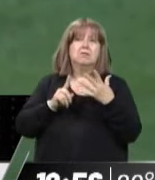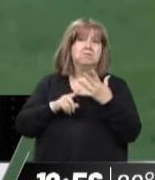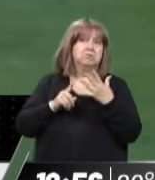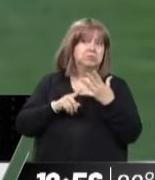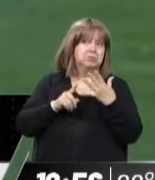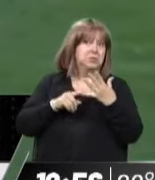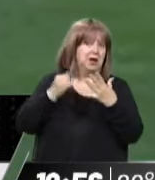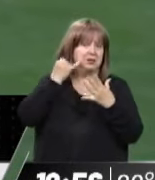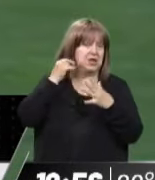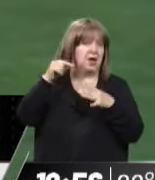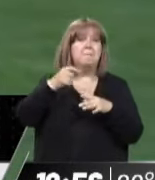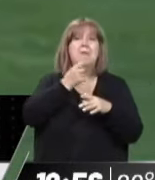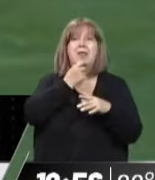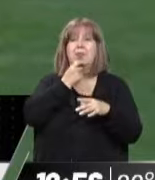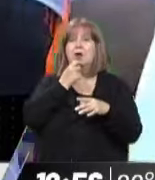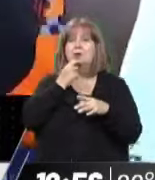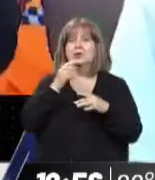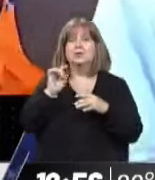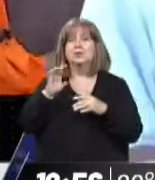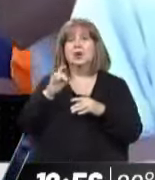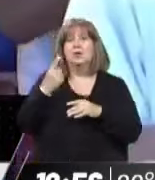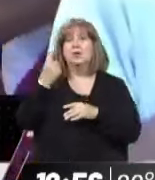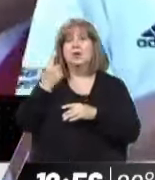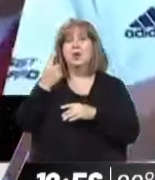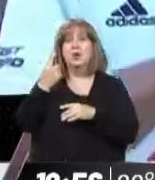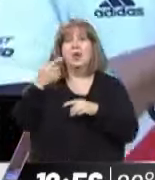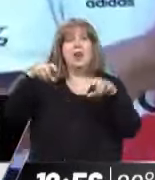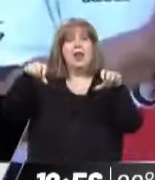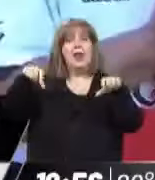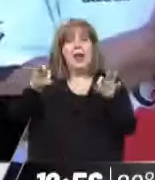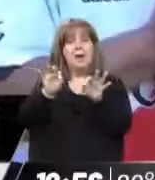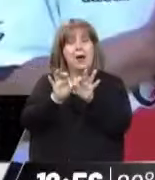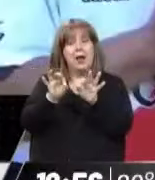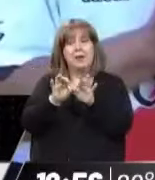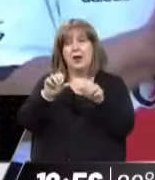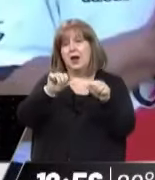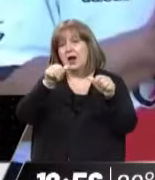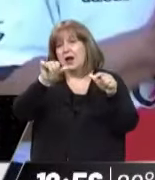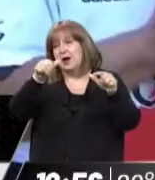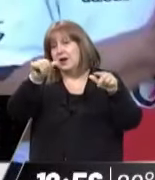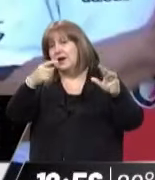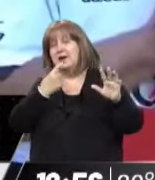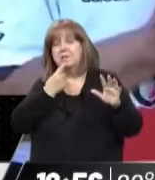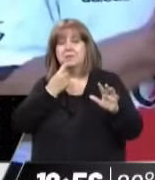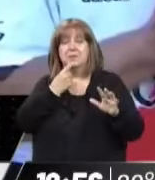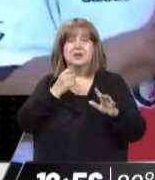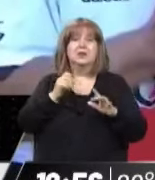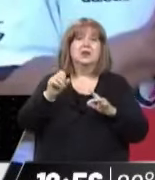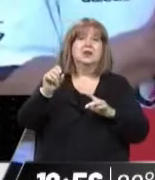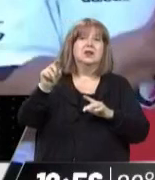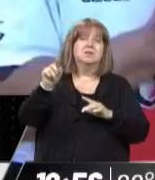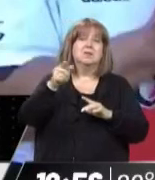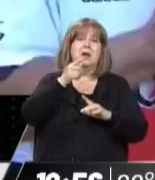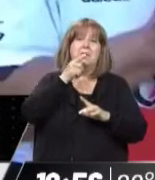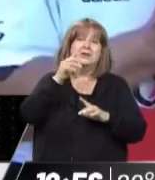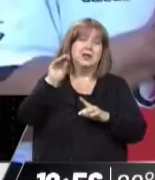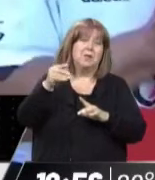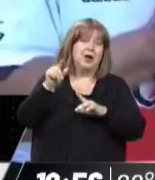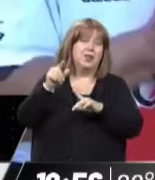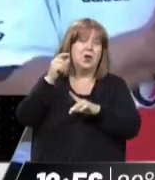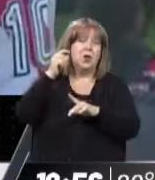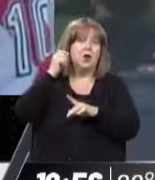Claro, es verdad. En el es Gambarte, cierto. Perdió en el Gambarte. El año pasado. No en el Malvinas. Exactamente, sí, perdió en el Gambarte, creo que fue 2-1 ese partido, pero fue en